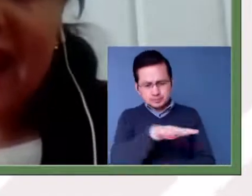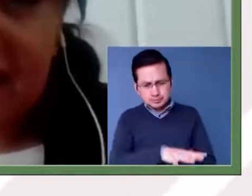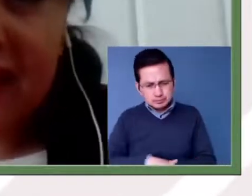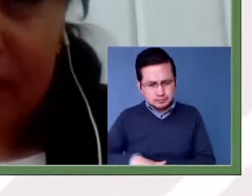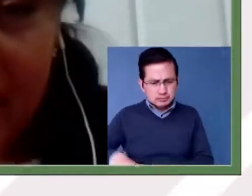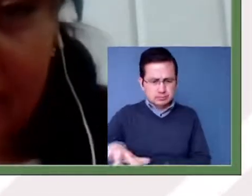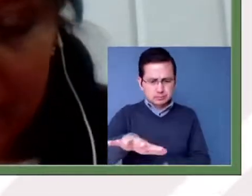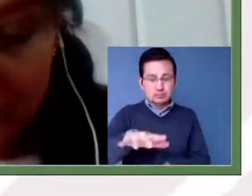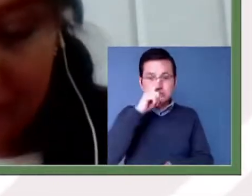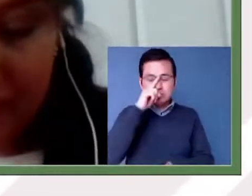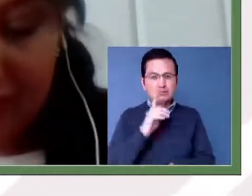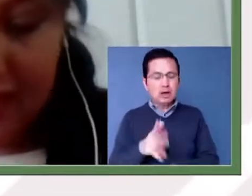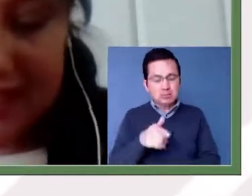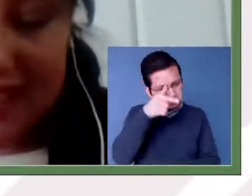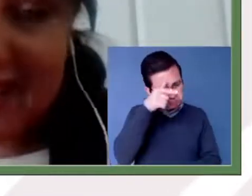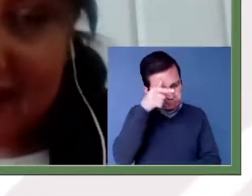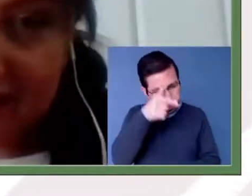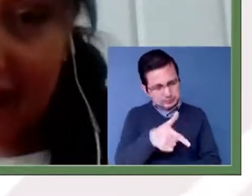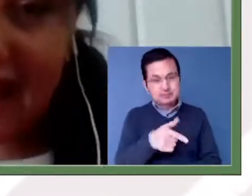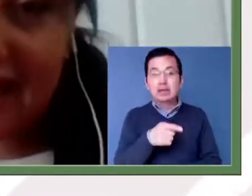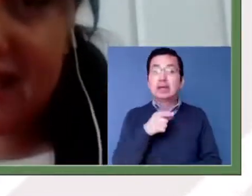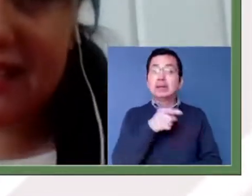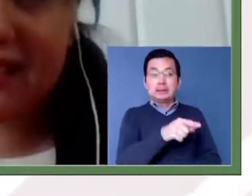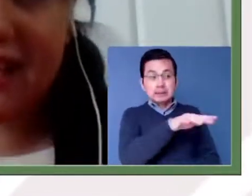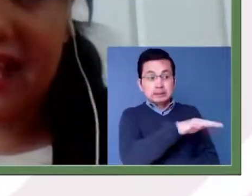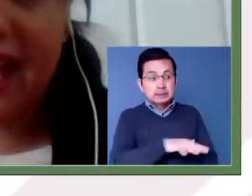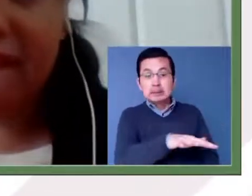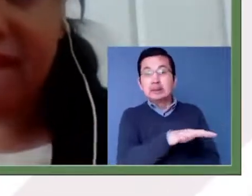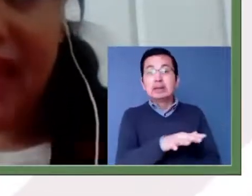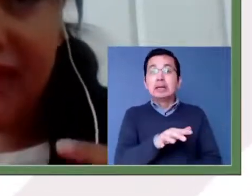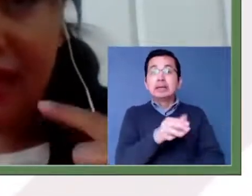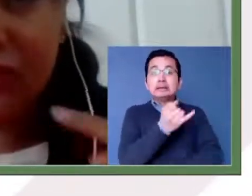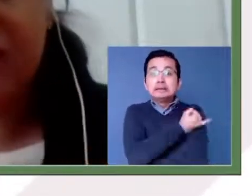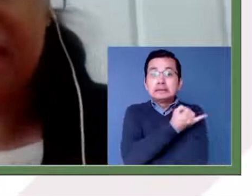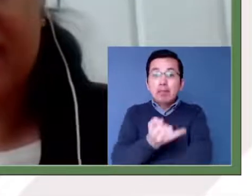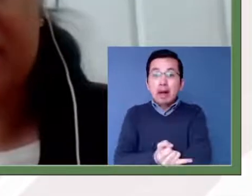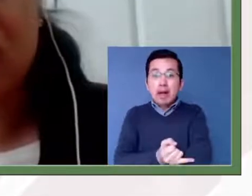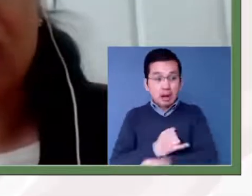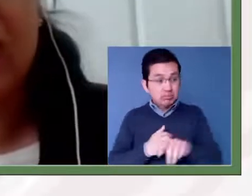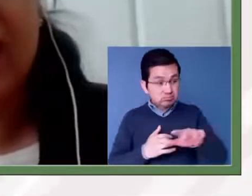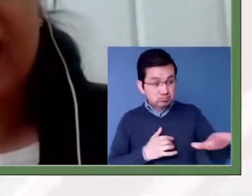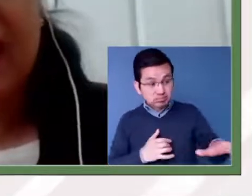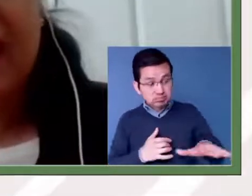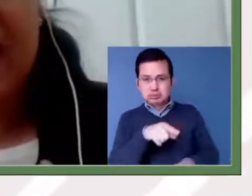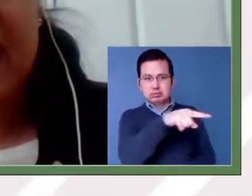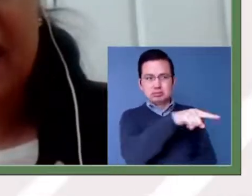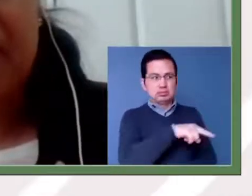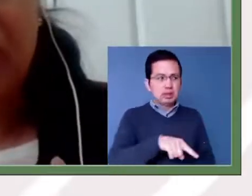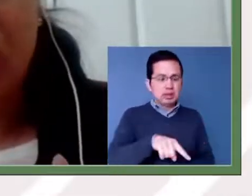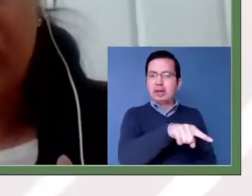en Iztapalapa, ¿sí? Ahí sí seguía habiendo esta percepción de